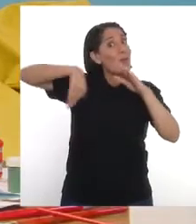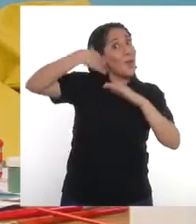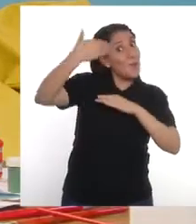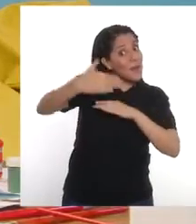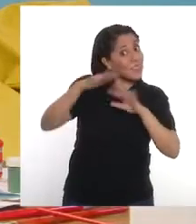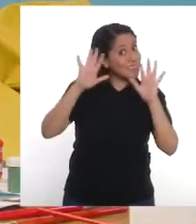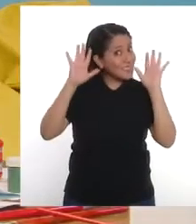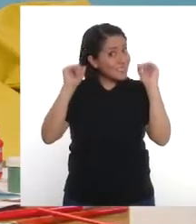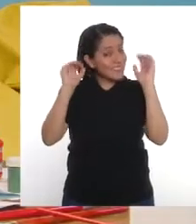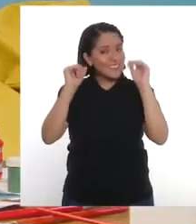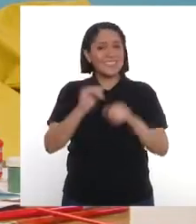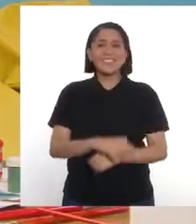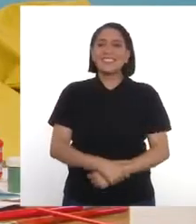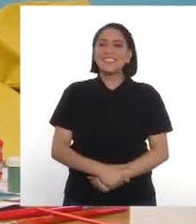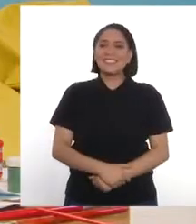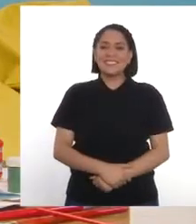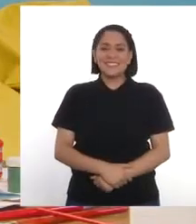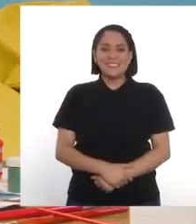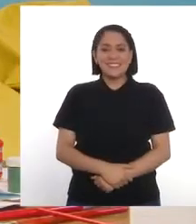próxima oportunidad.